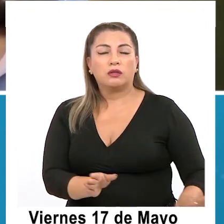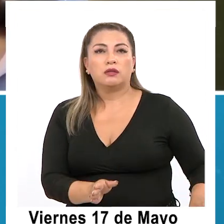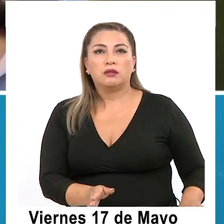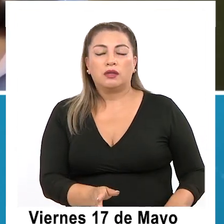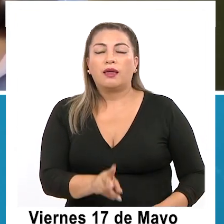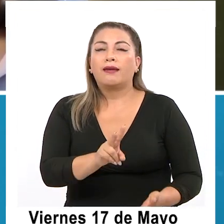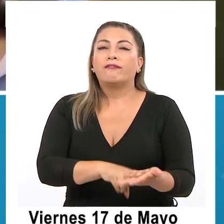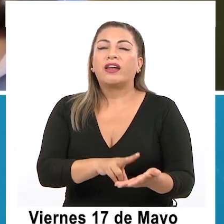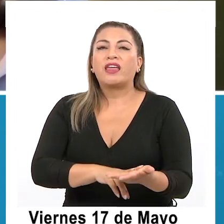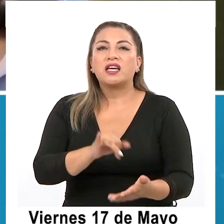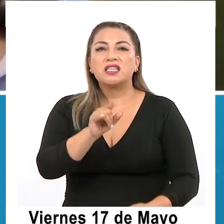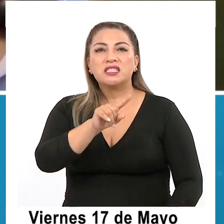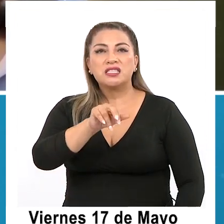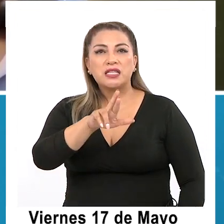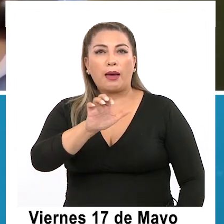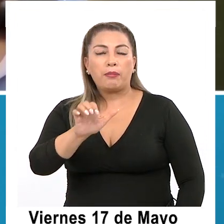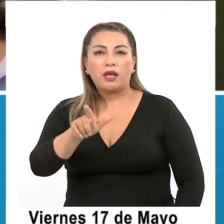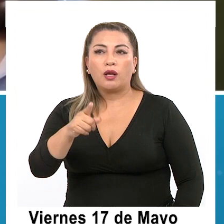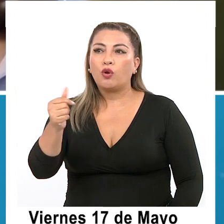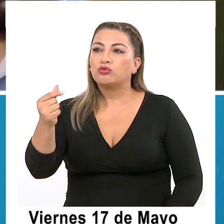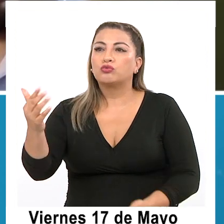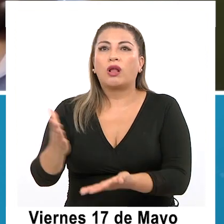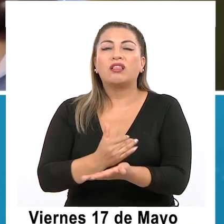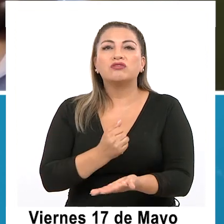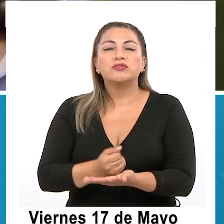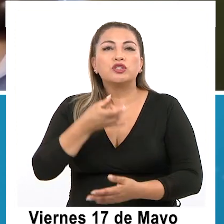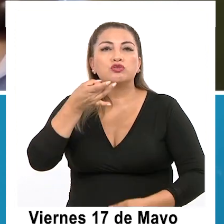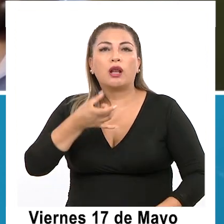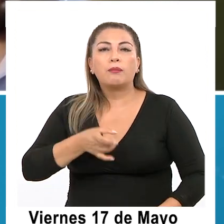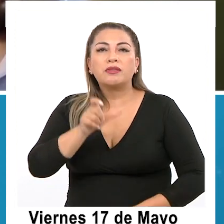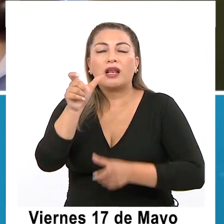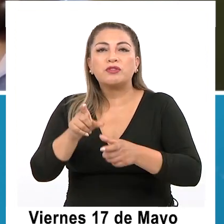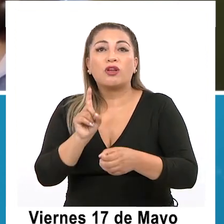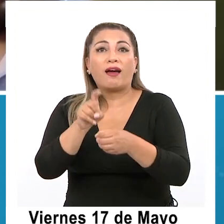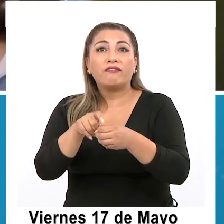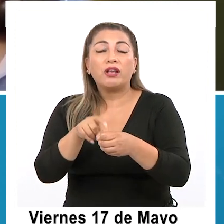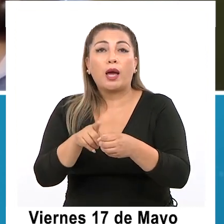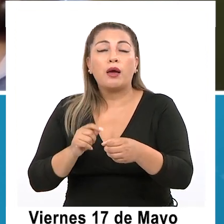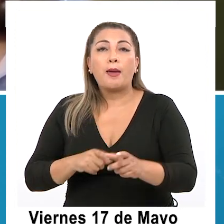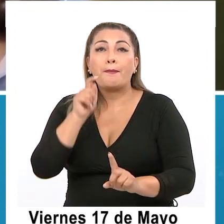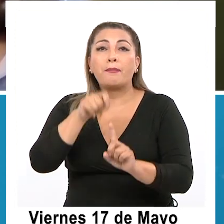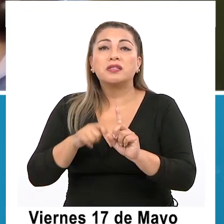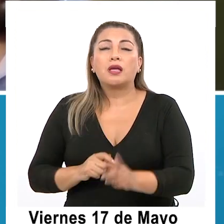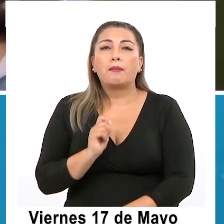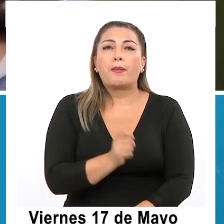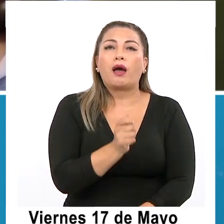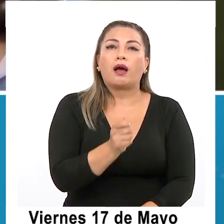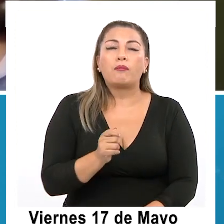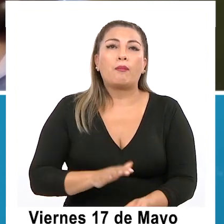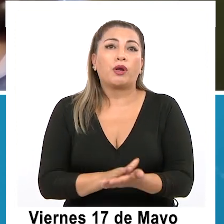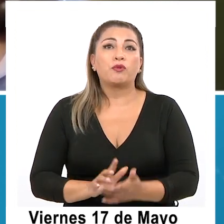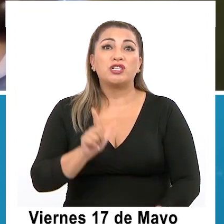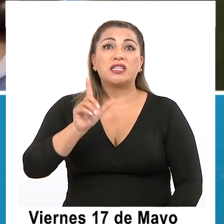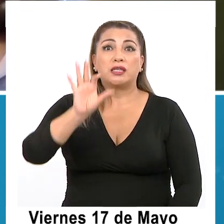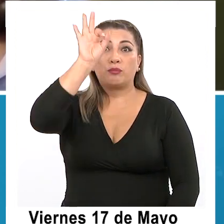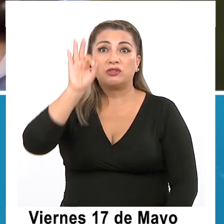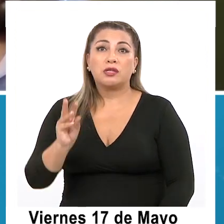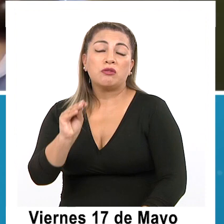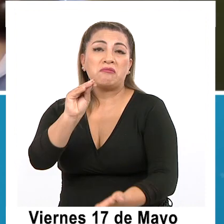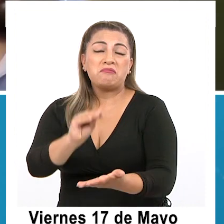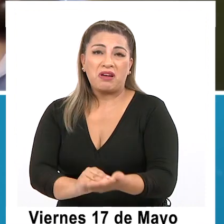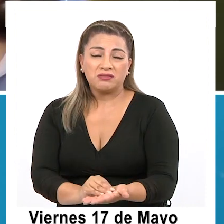que tienen las ISAPRES solamente dependen de las cotizaciones de sus afiliados, es decir, en parte del 7% más